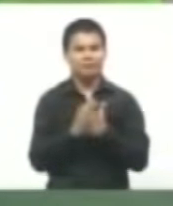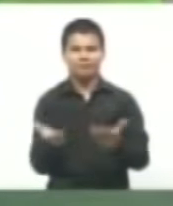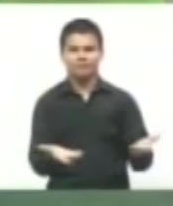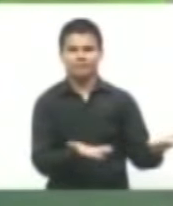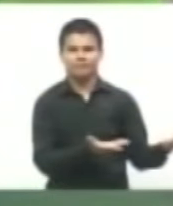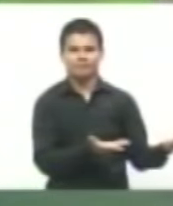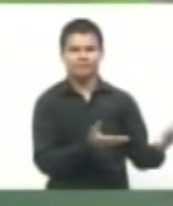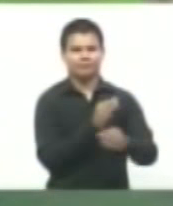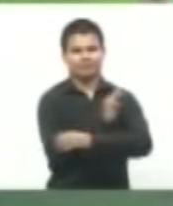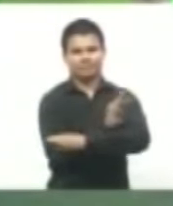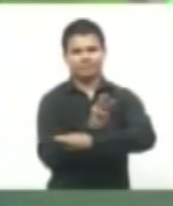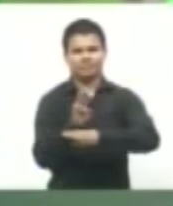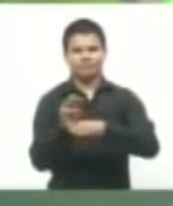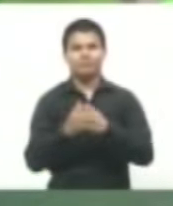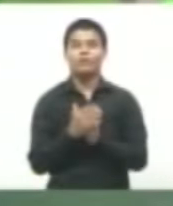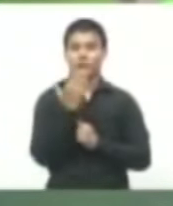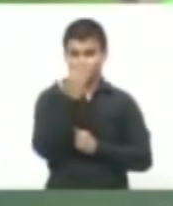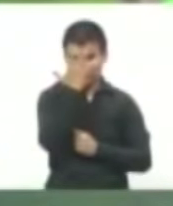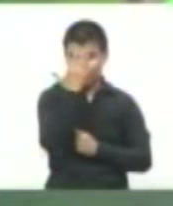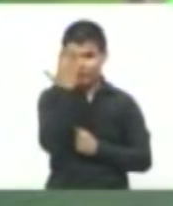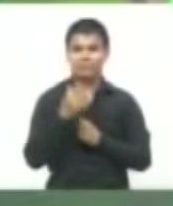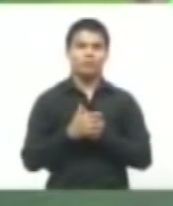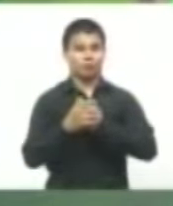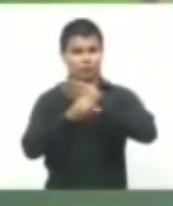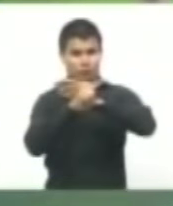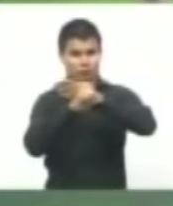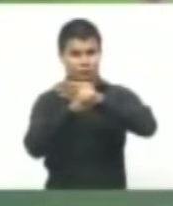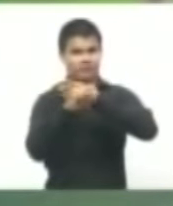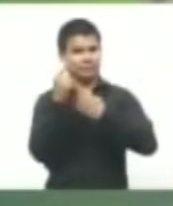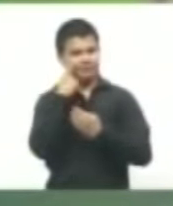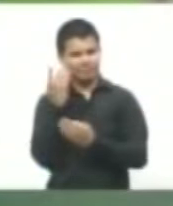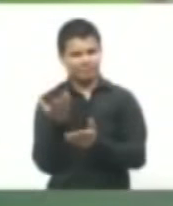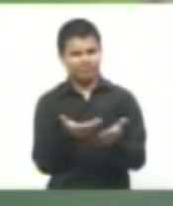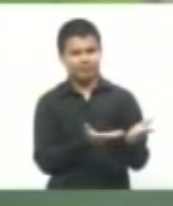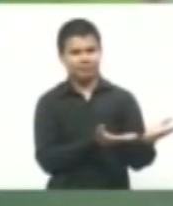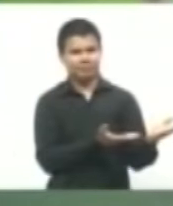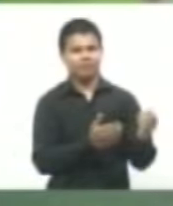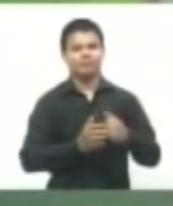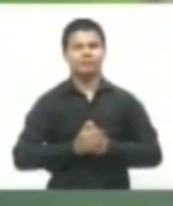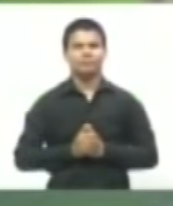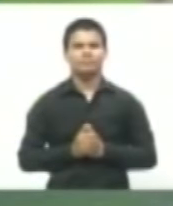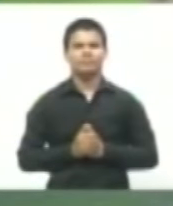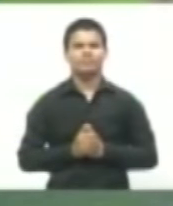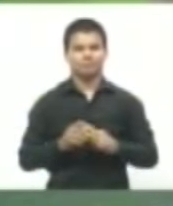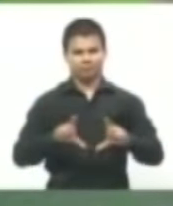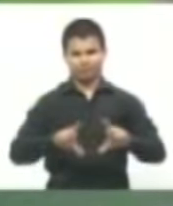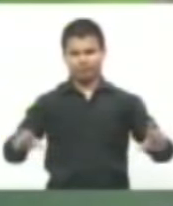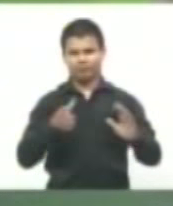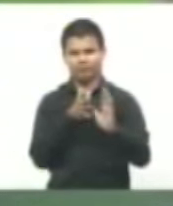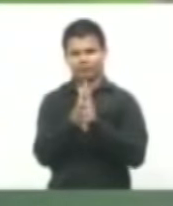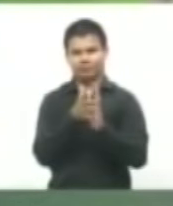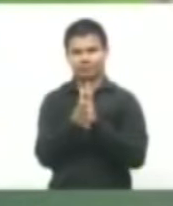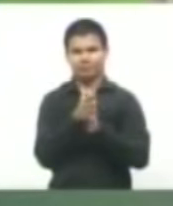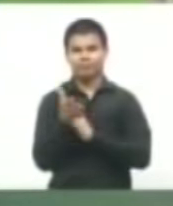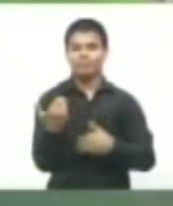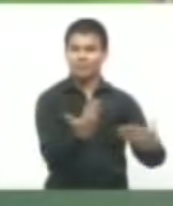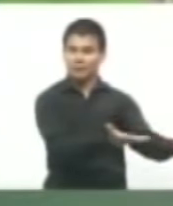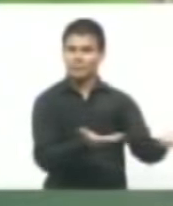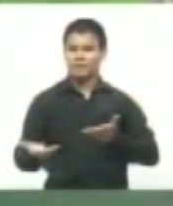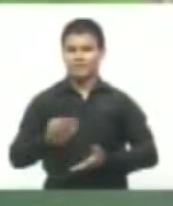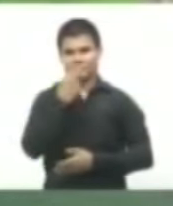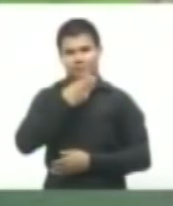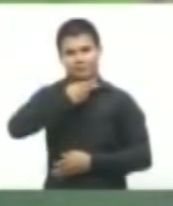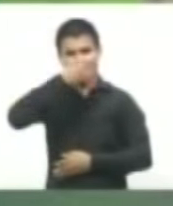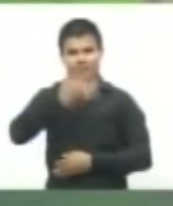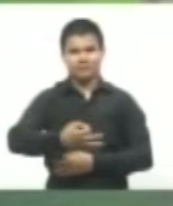www.lasnoticias.co. En Facebook estamos como Las Noticias de Telecaribe 630 y en Twitter como @lasnoticias630. Aquí están los titulares. Señor, bienvenidos a nuestro compromiso